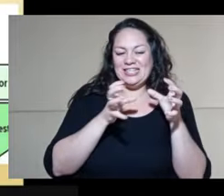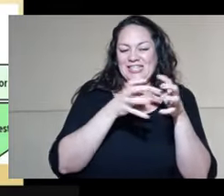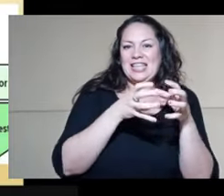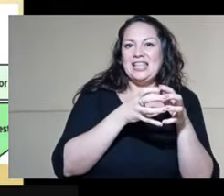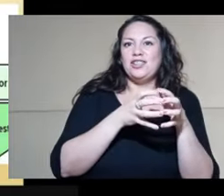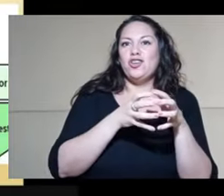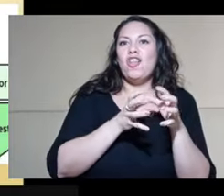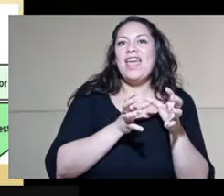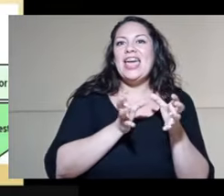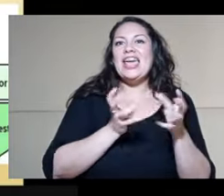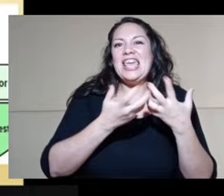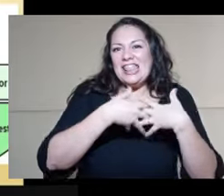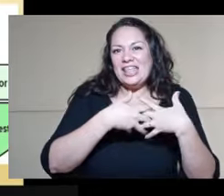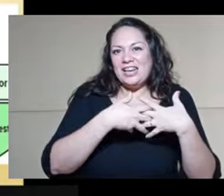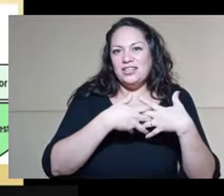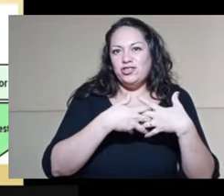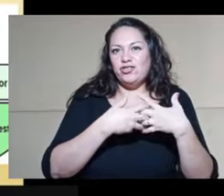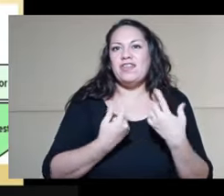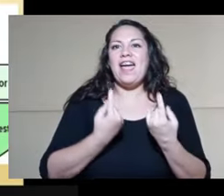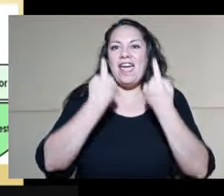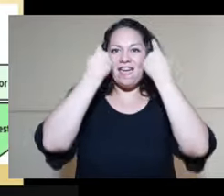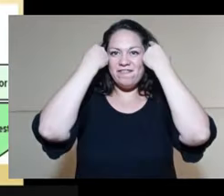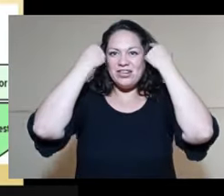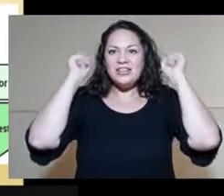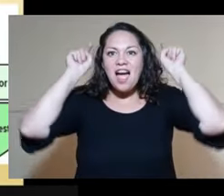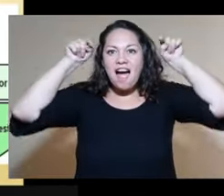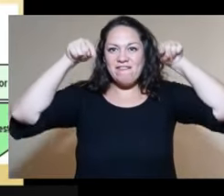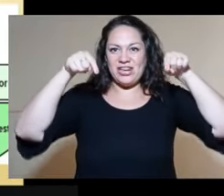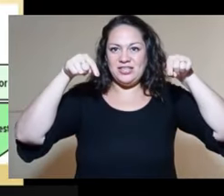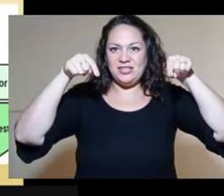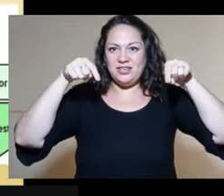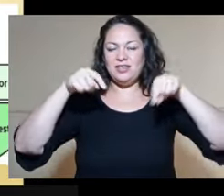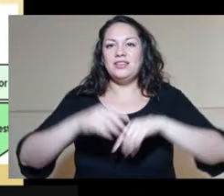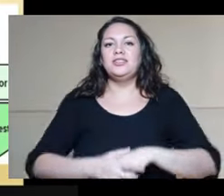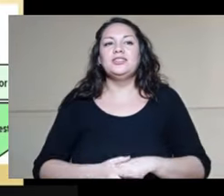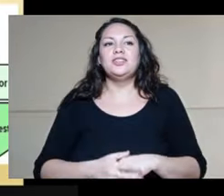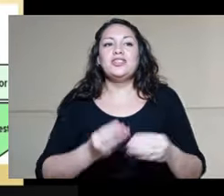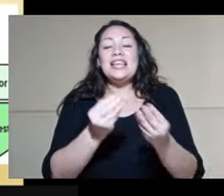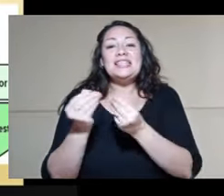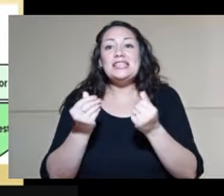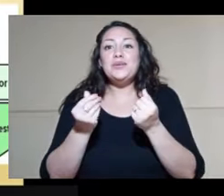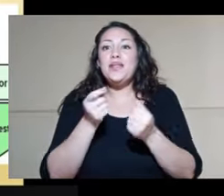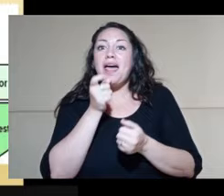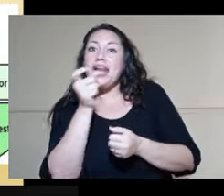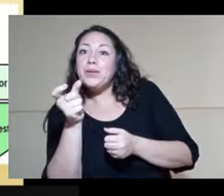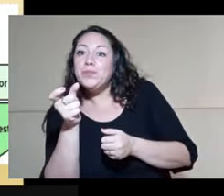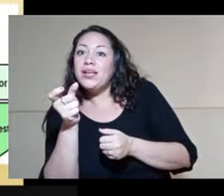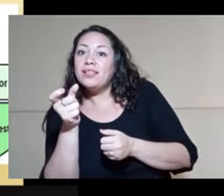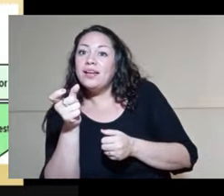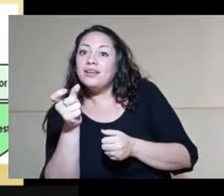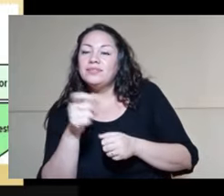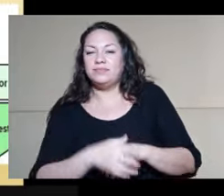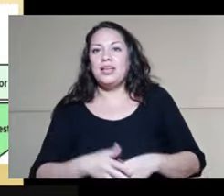centro de integración que tiene una aferencia y una eferencia, y actúa con estímulo-respuesta, ¿ven? Estímulo-respuesta. El estímulo es sensitivo y